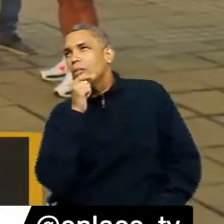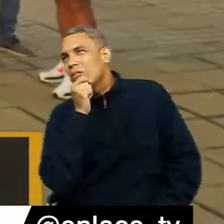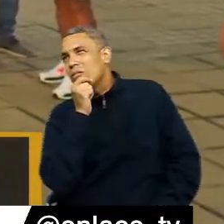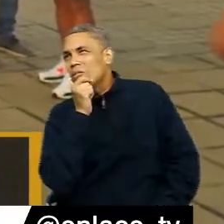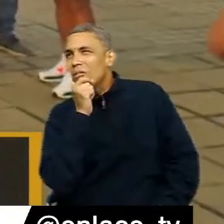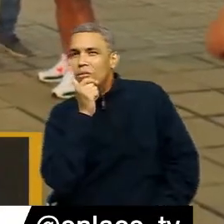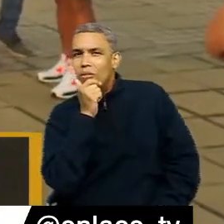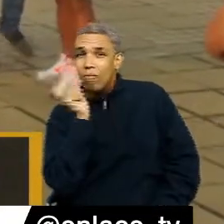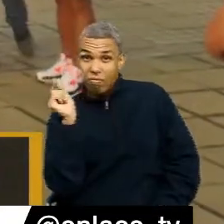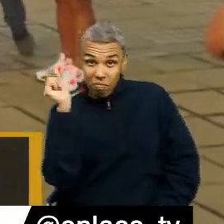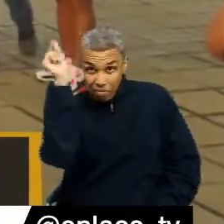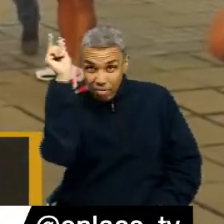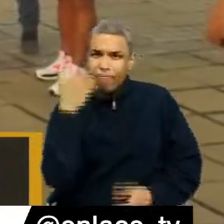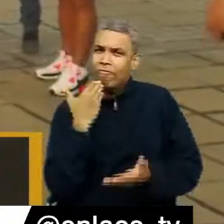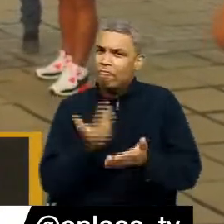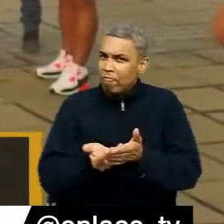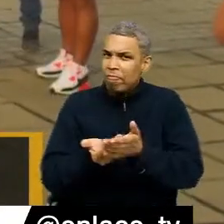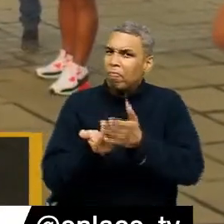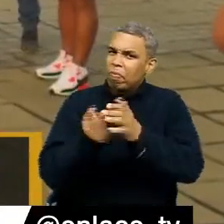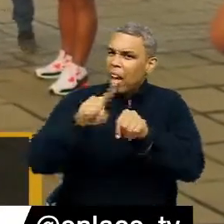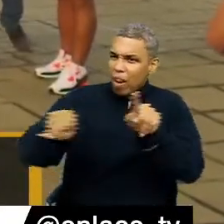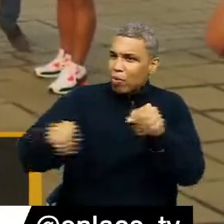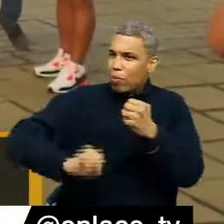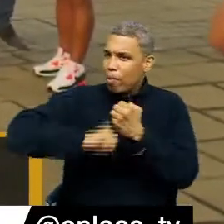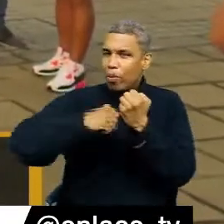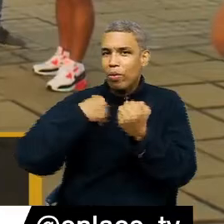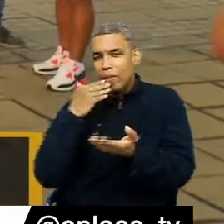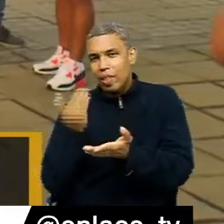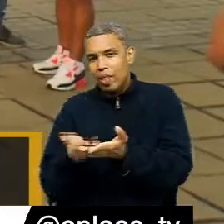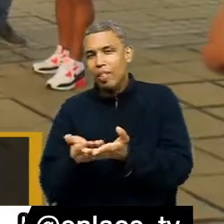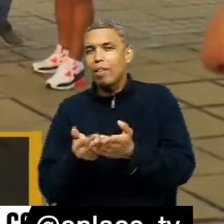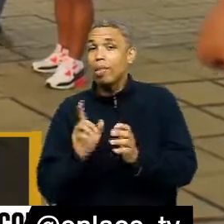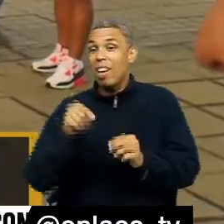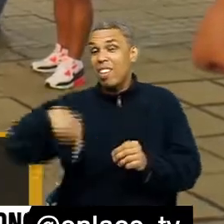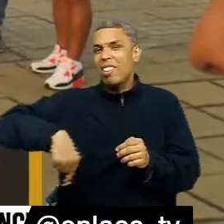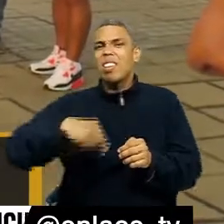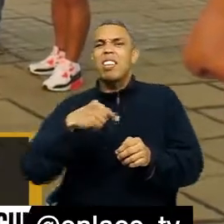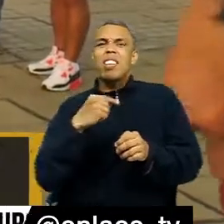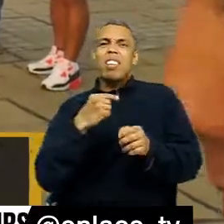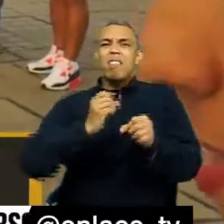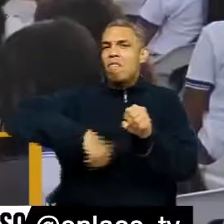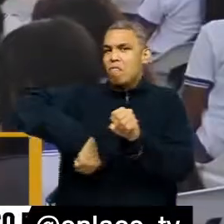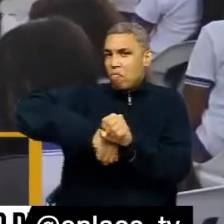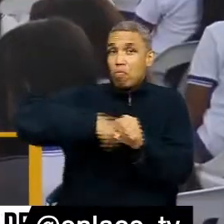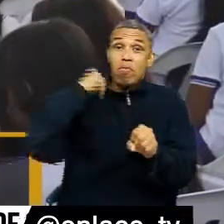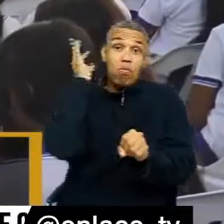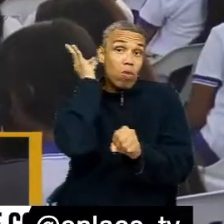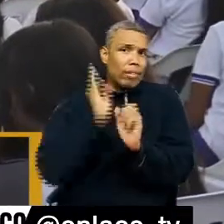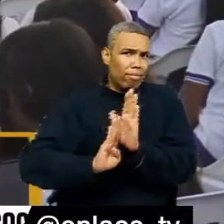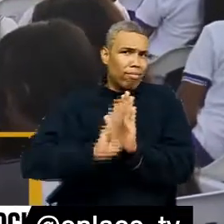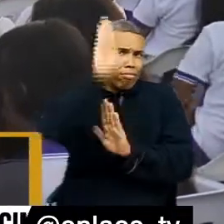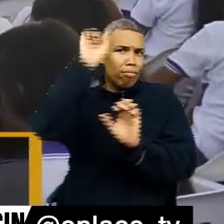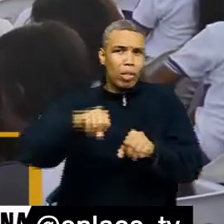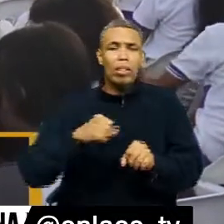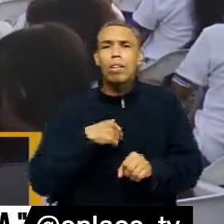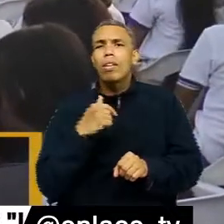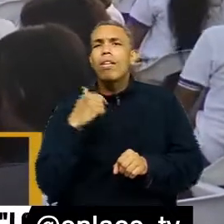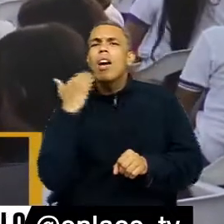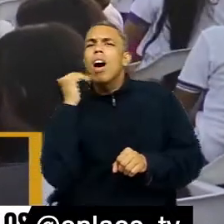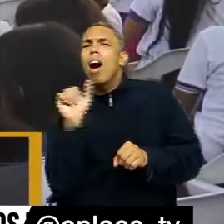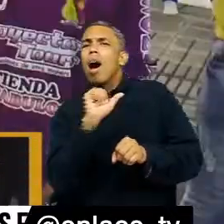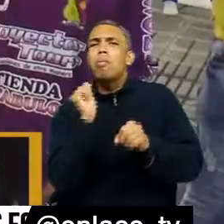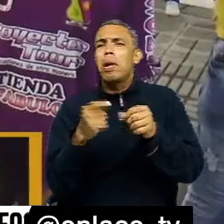con Inderva y con los demás que nos están apoyando en ese momento para que el fútbol femenino salga adelante. Más de 500 mujeres practican